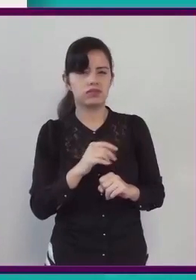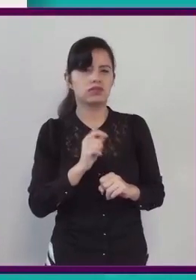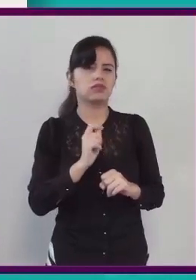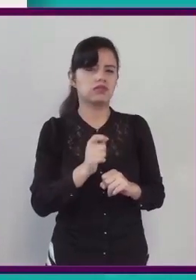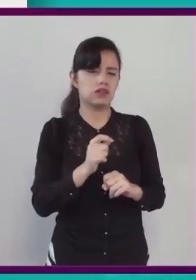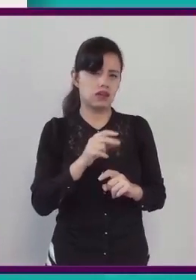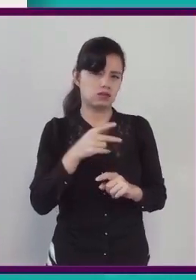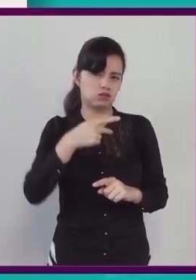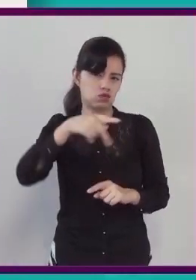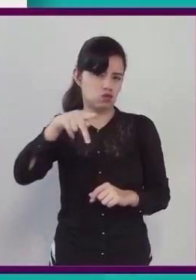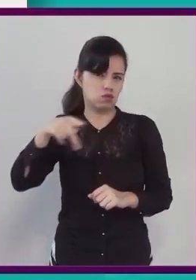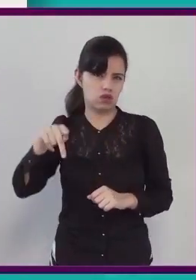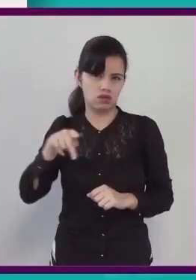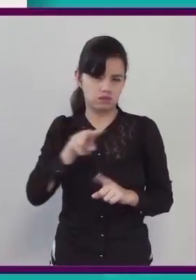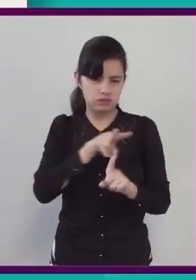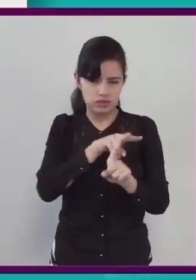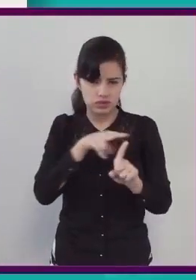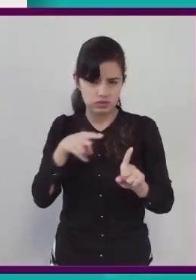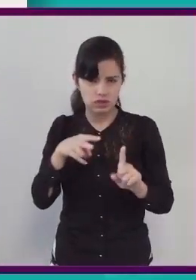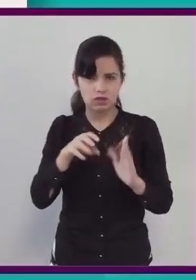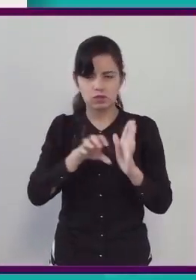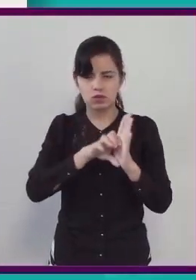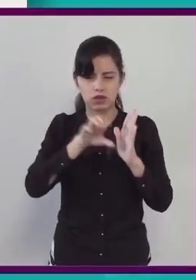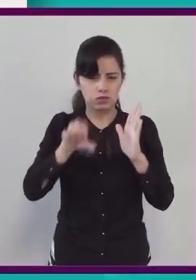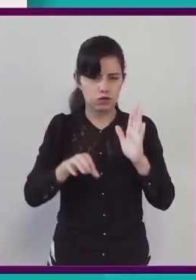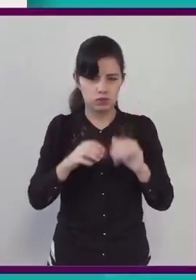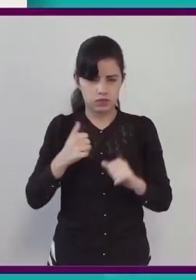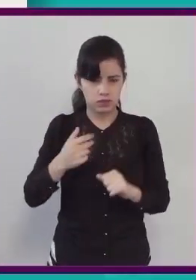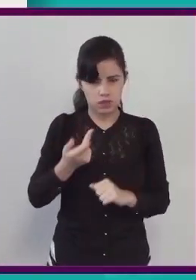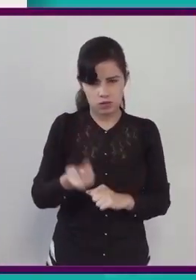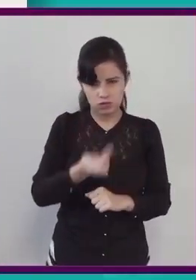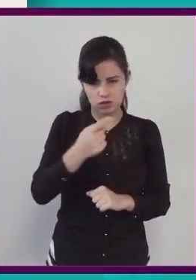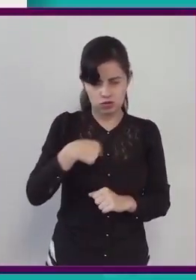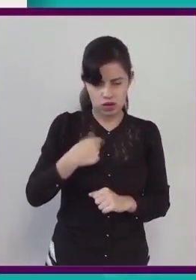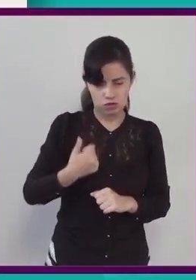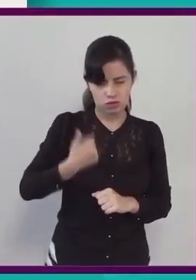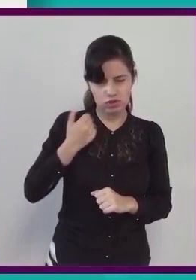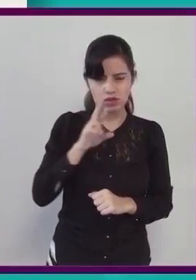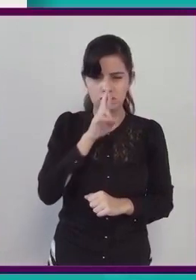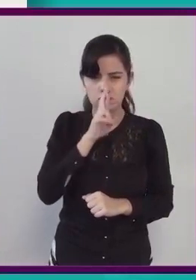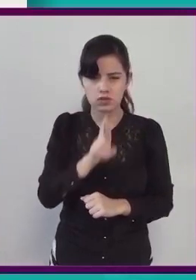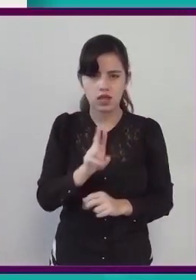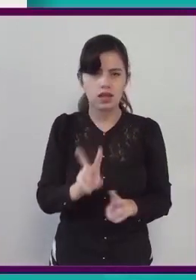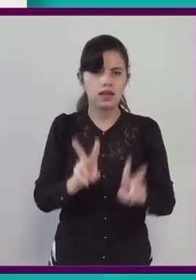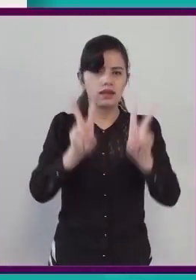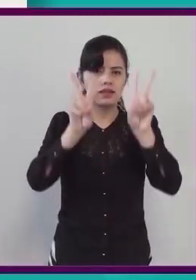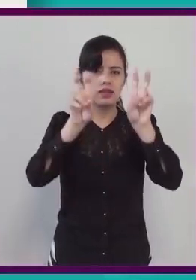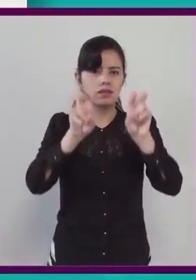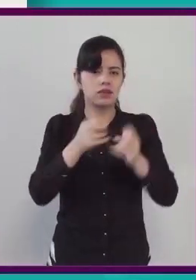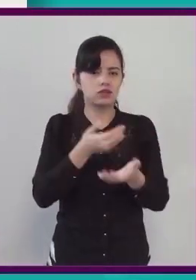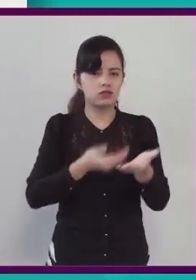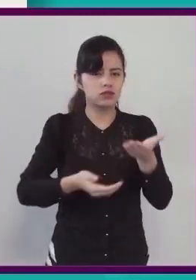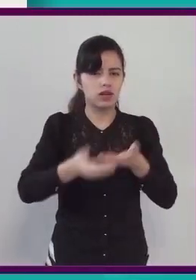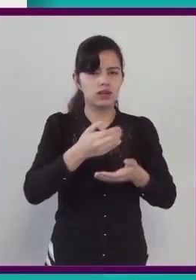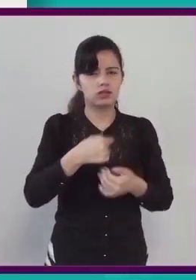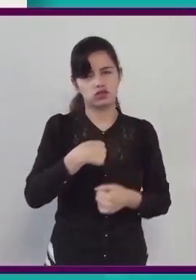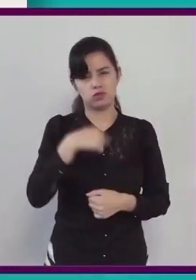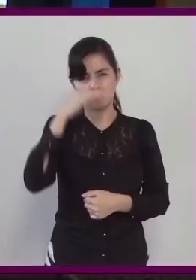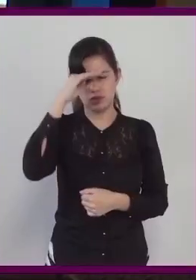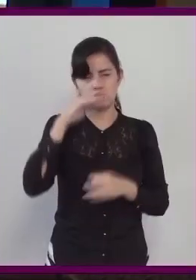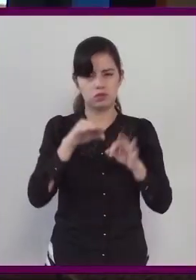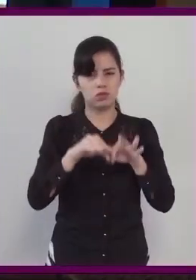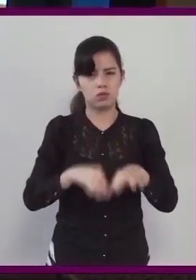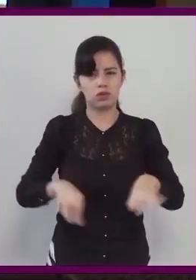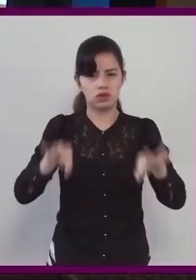¿no? como hablar quizás de temas sociales que se me hacen fundamentales,